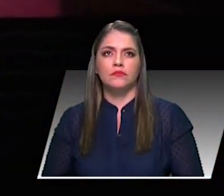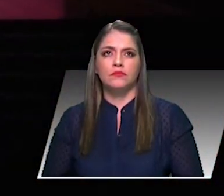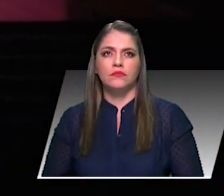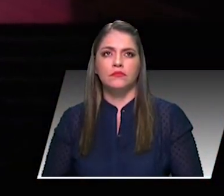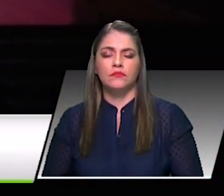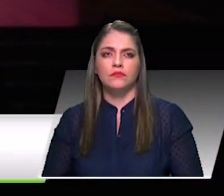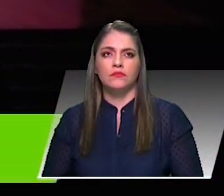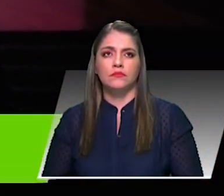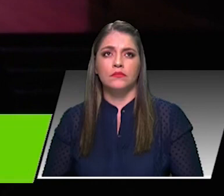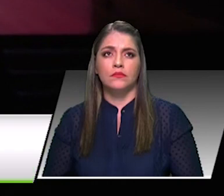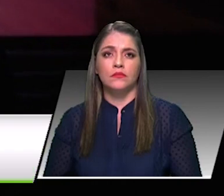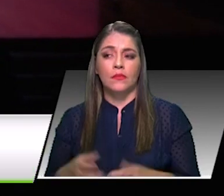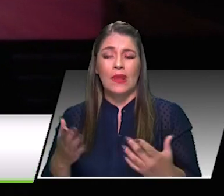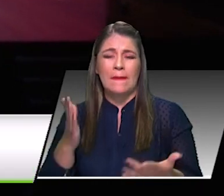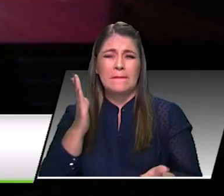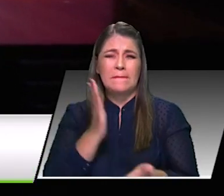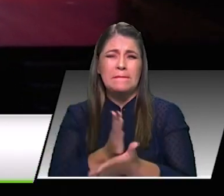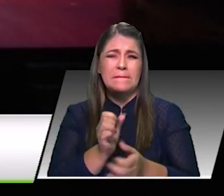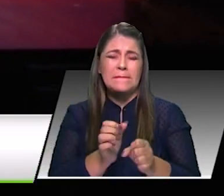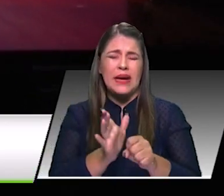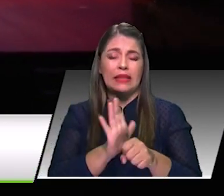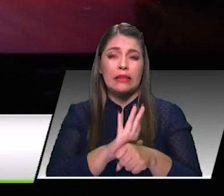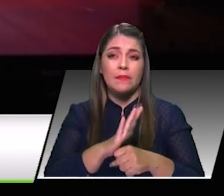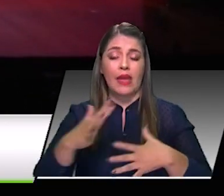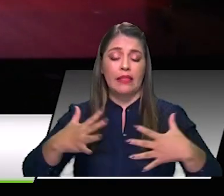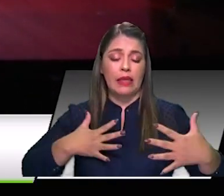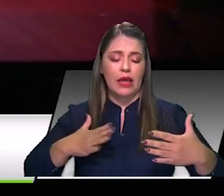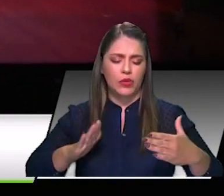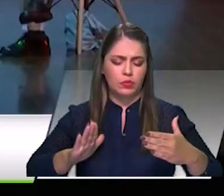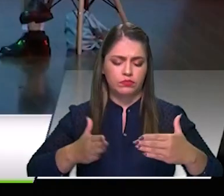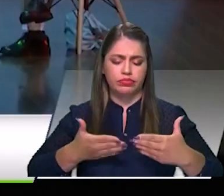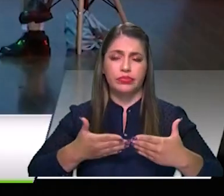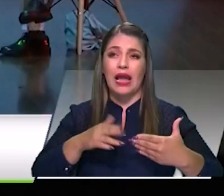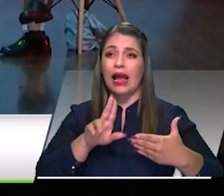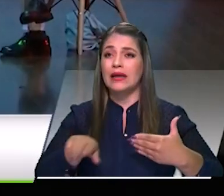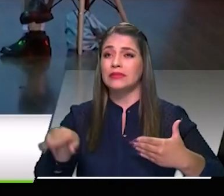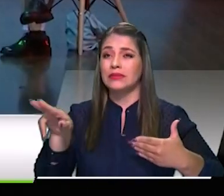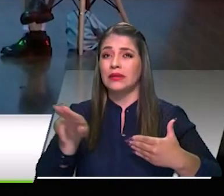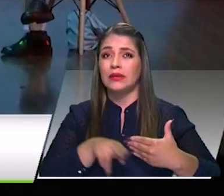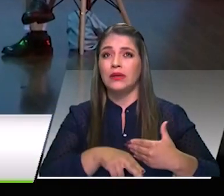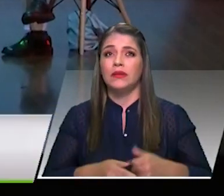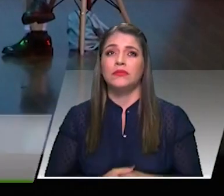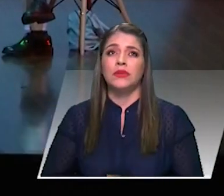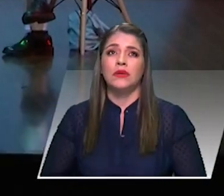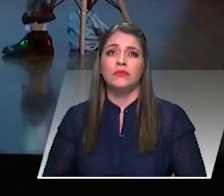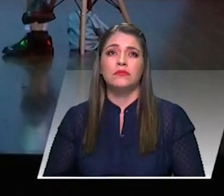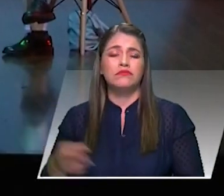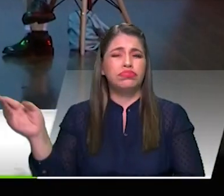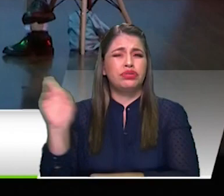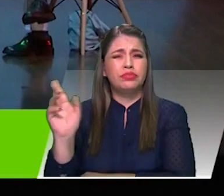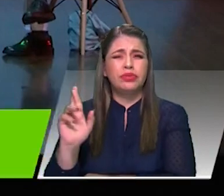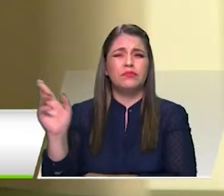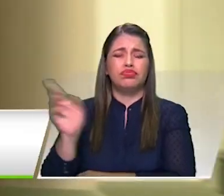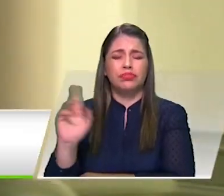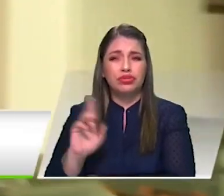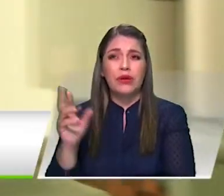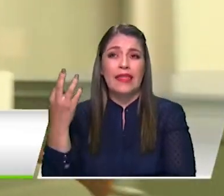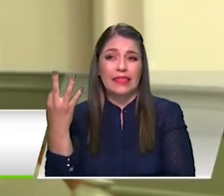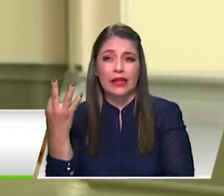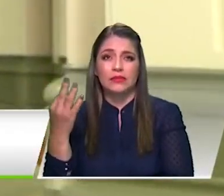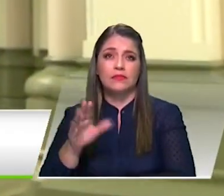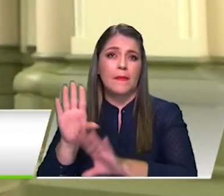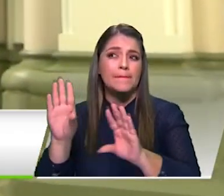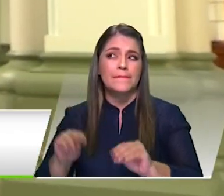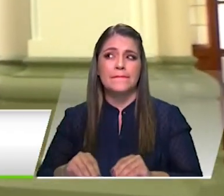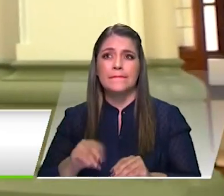La llegada de la pandemia, las funciones teatrales se suspendieron. Los tres timbres dejaron de sonar. Los actores callaron